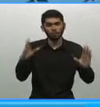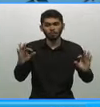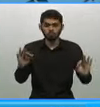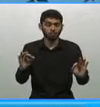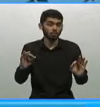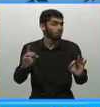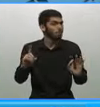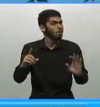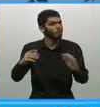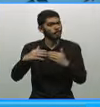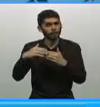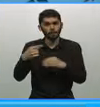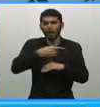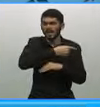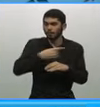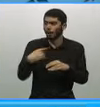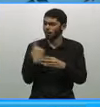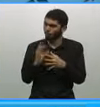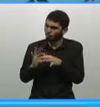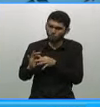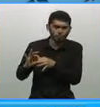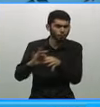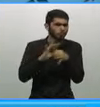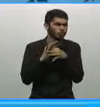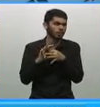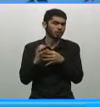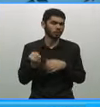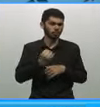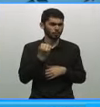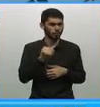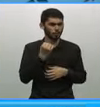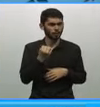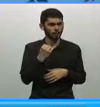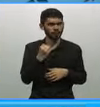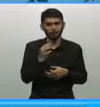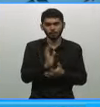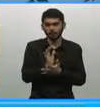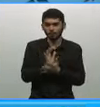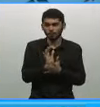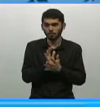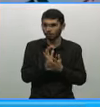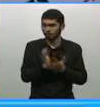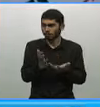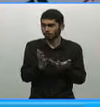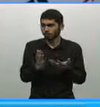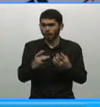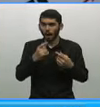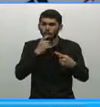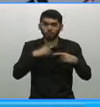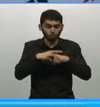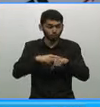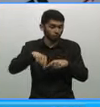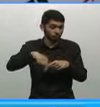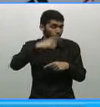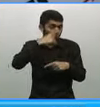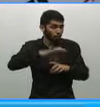que vamos a estar juntos, y en definitiva es lo último que vamos a hacer en materia de amistosos previo